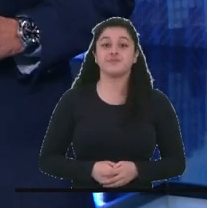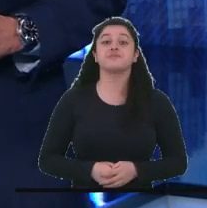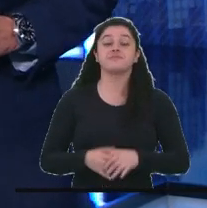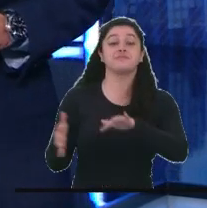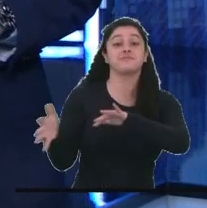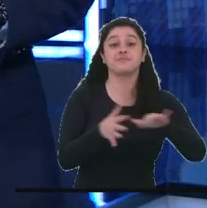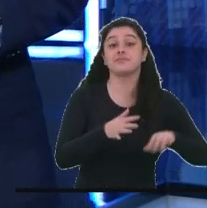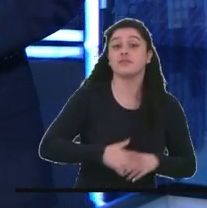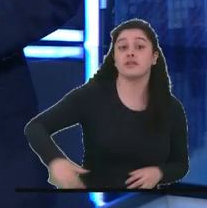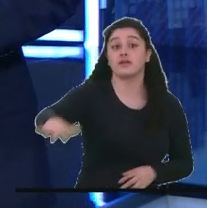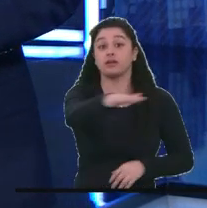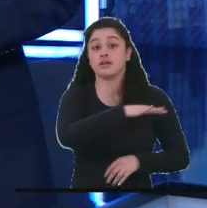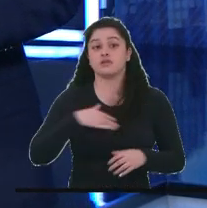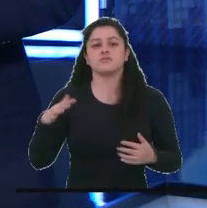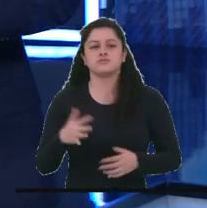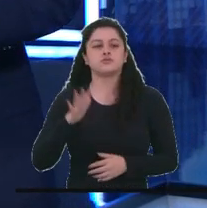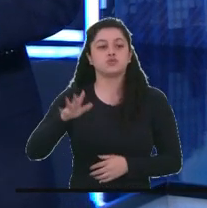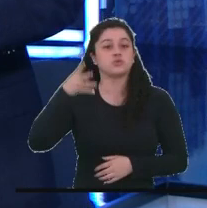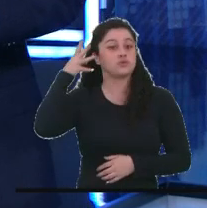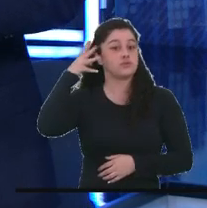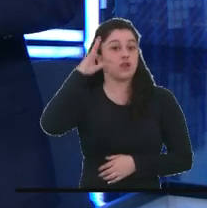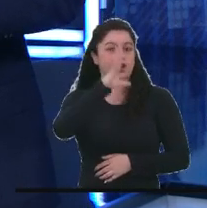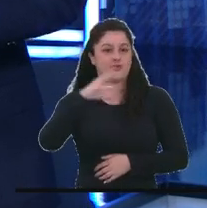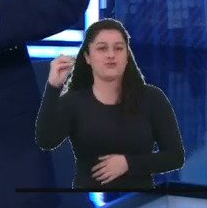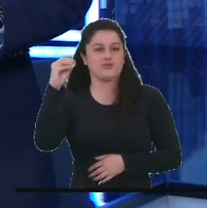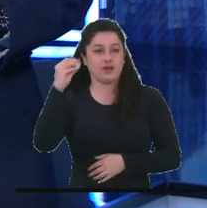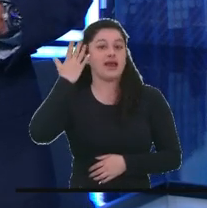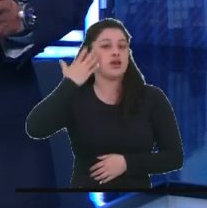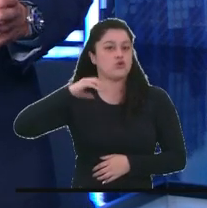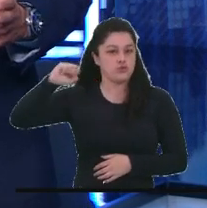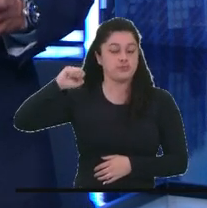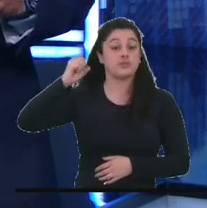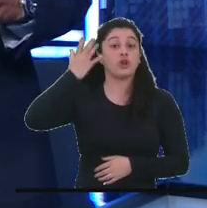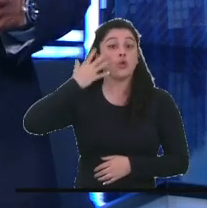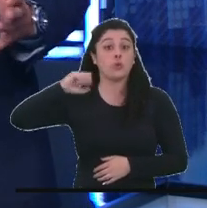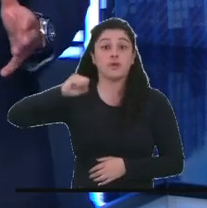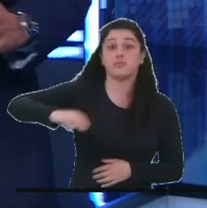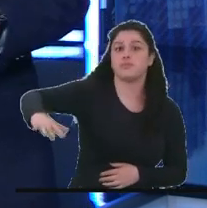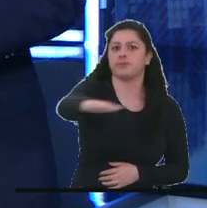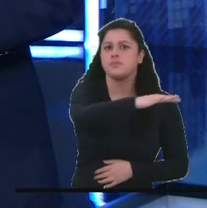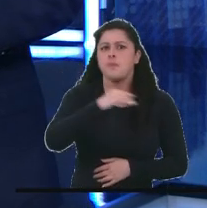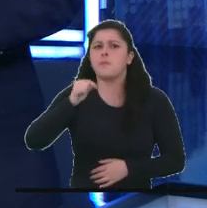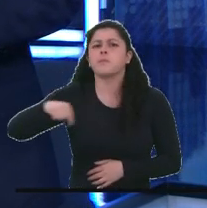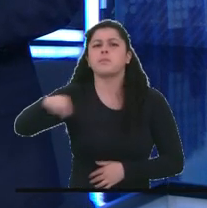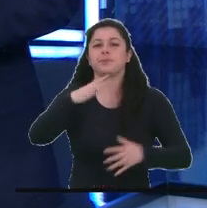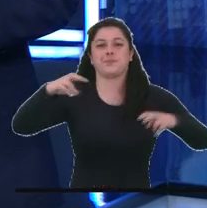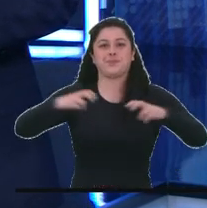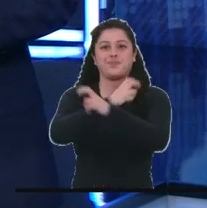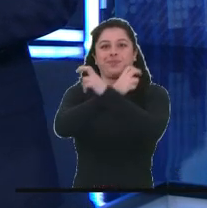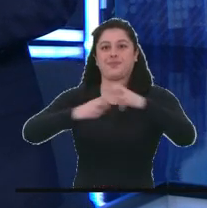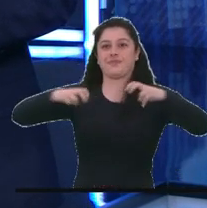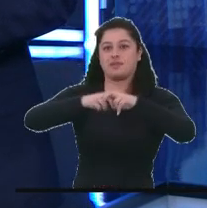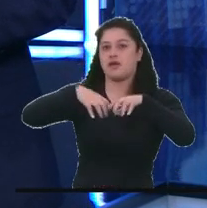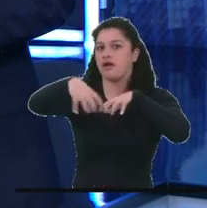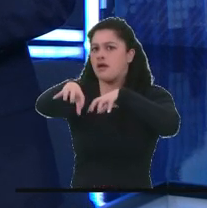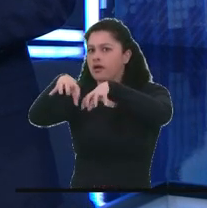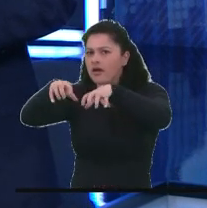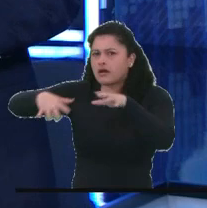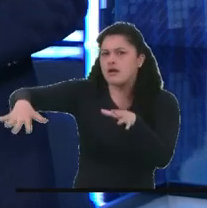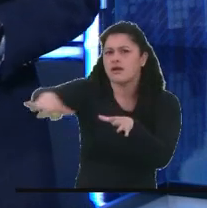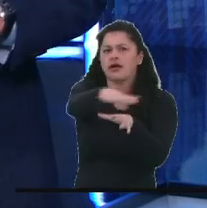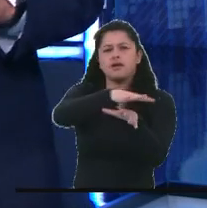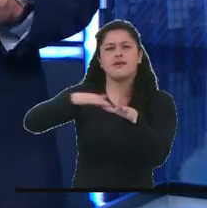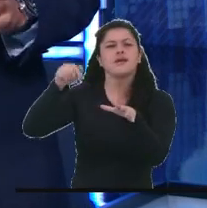de Santander, nos cuentan sobre el deterioro en el que se encuentra el Parque Lucía Padilla. A pesar de las múltiples solicitudes